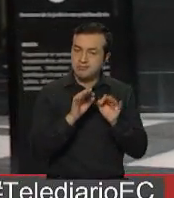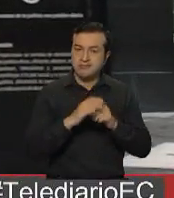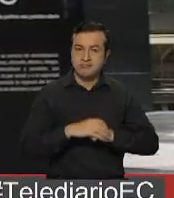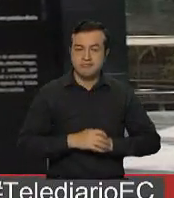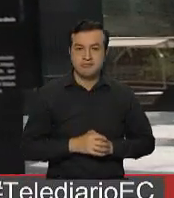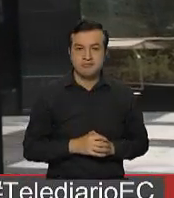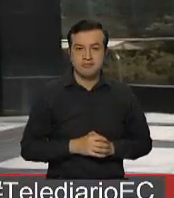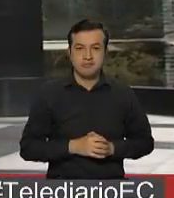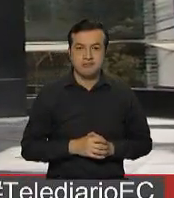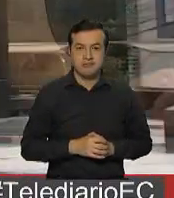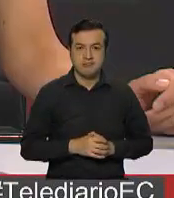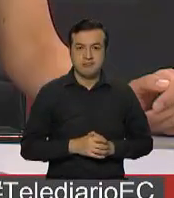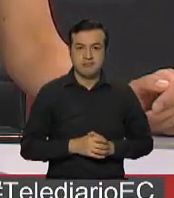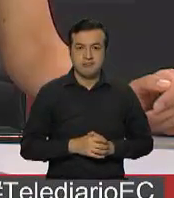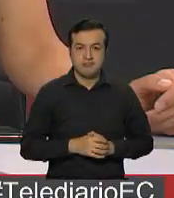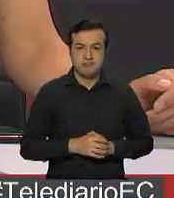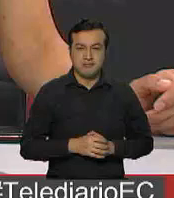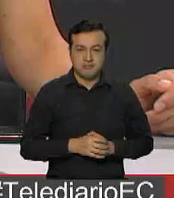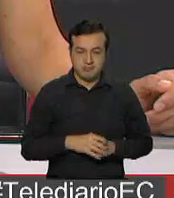Córdoba, Ecuador TV.